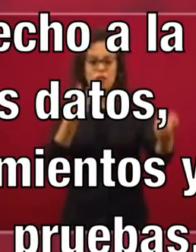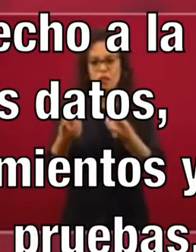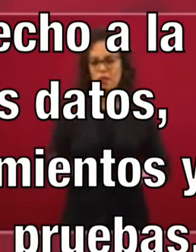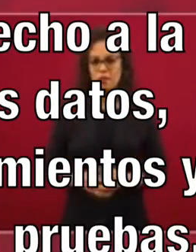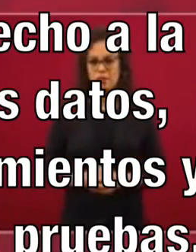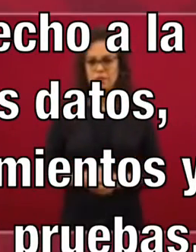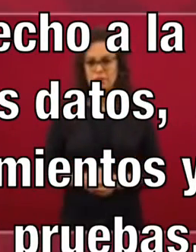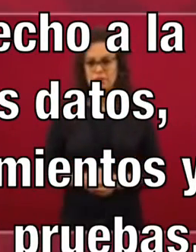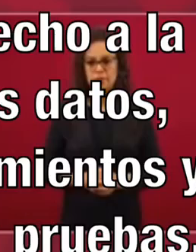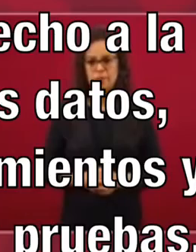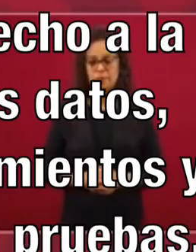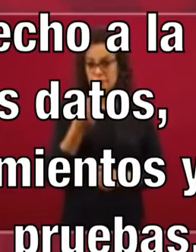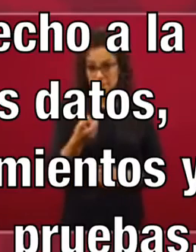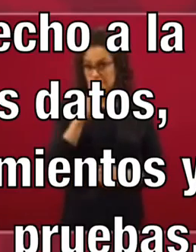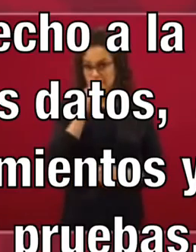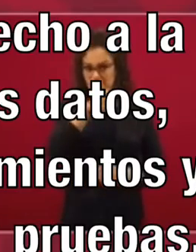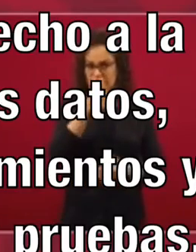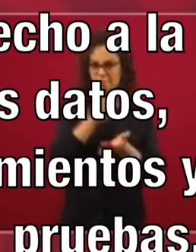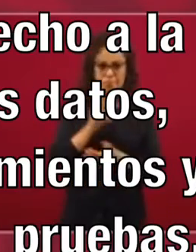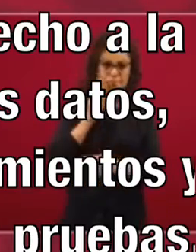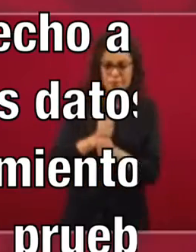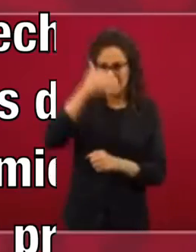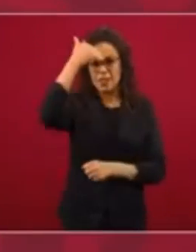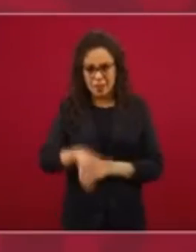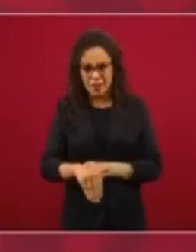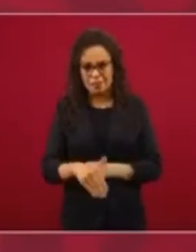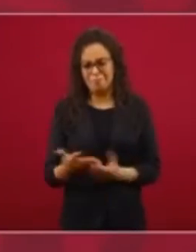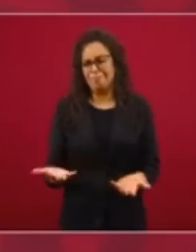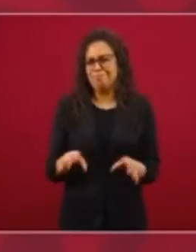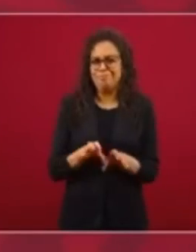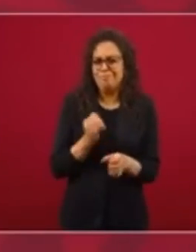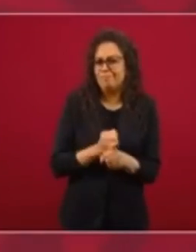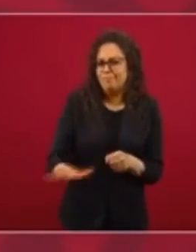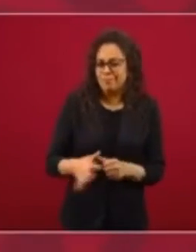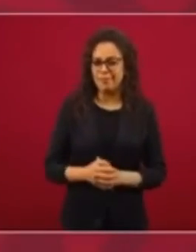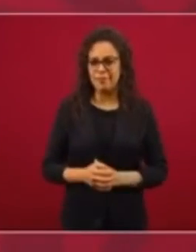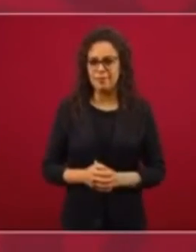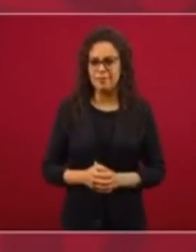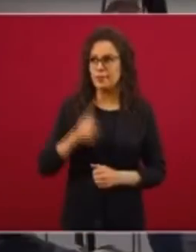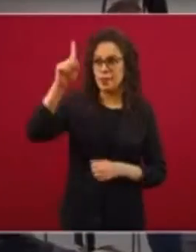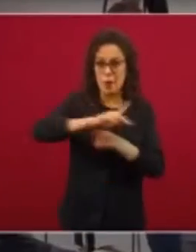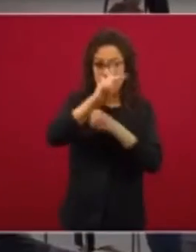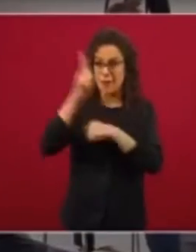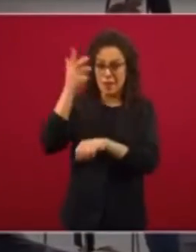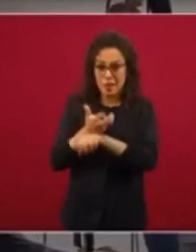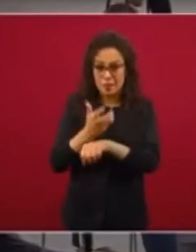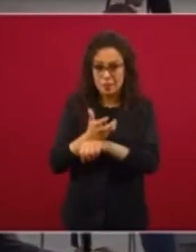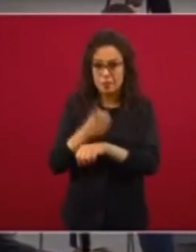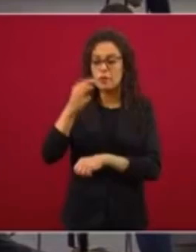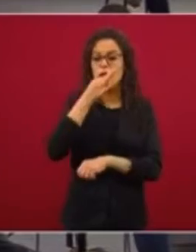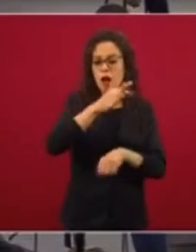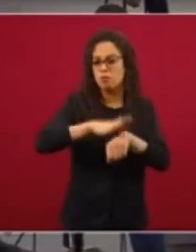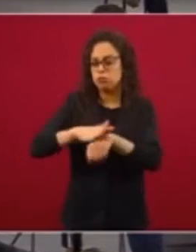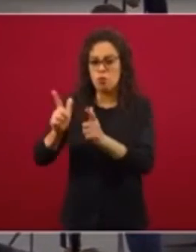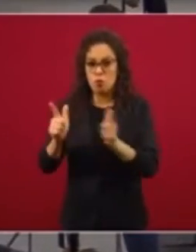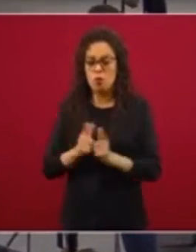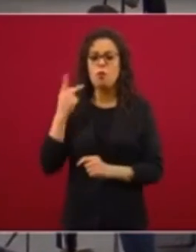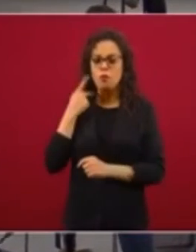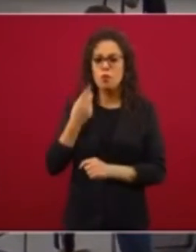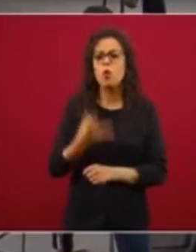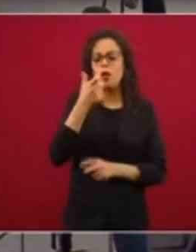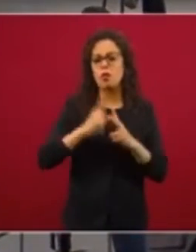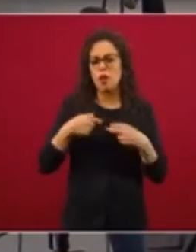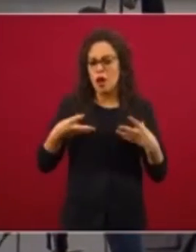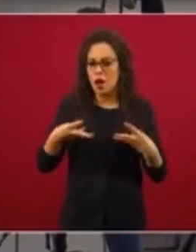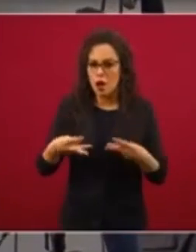¿Y qué? ¿No se va a poder saber? En Estados Unidos se informa, ¿cuánto gastan los partidos, los candidatos,